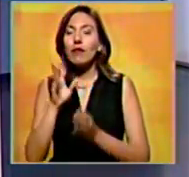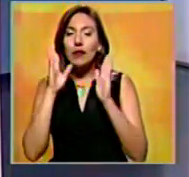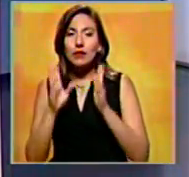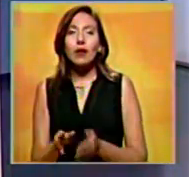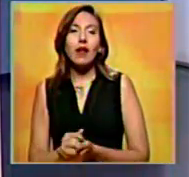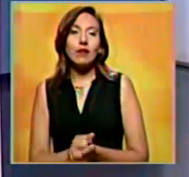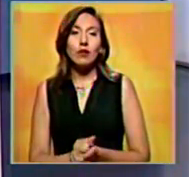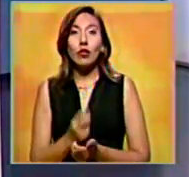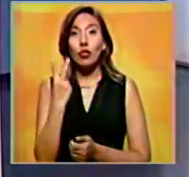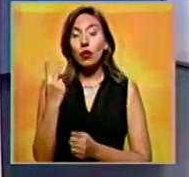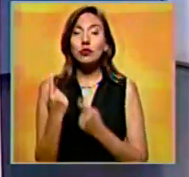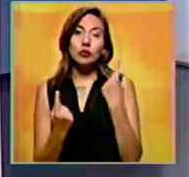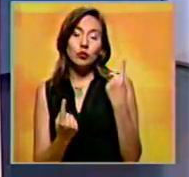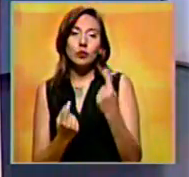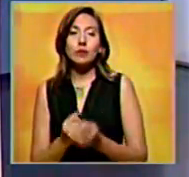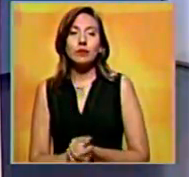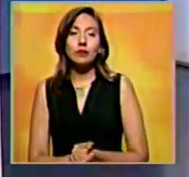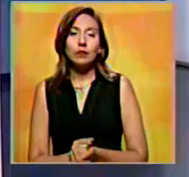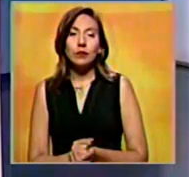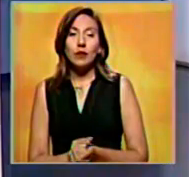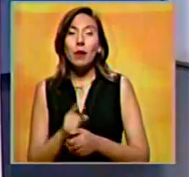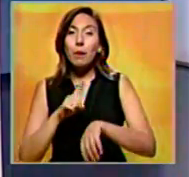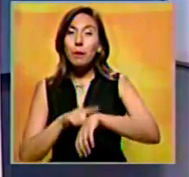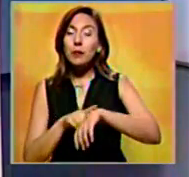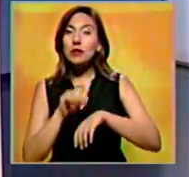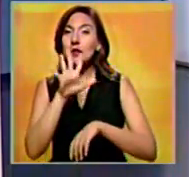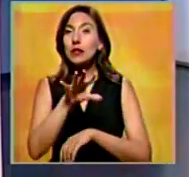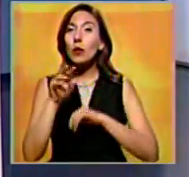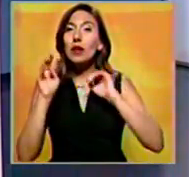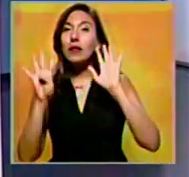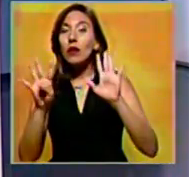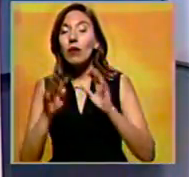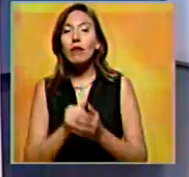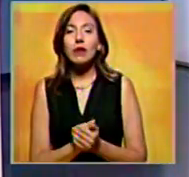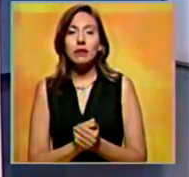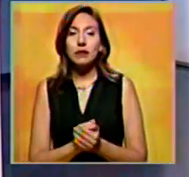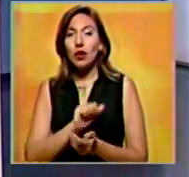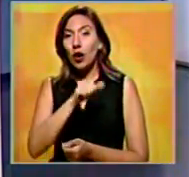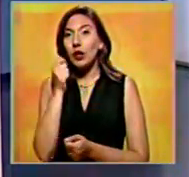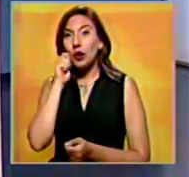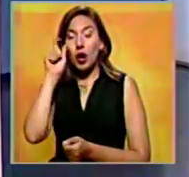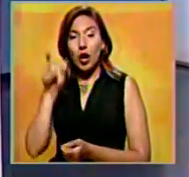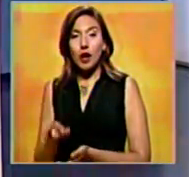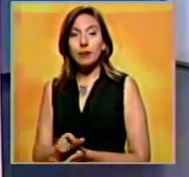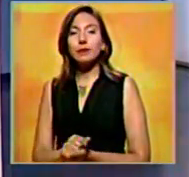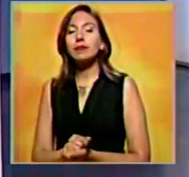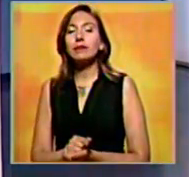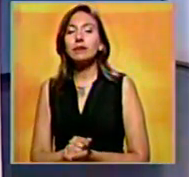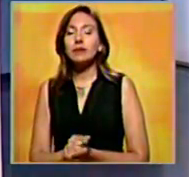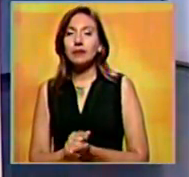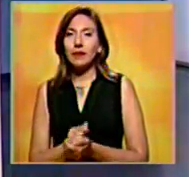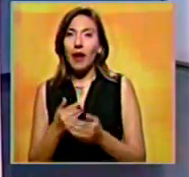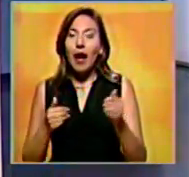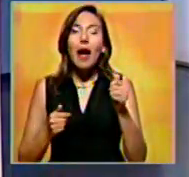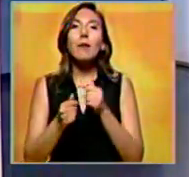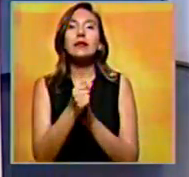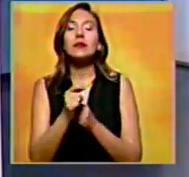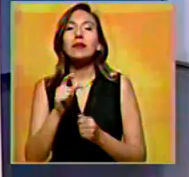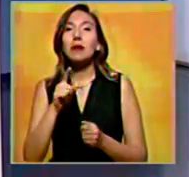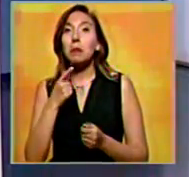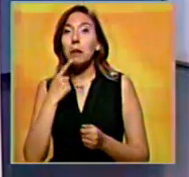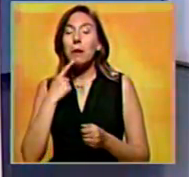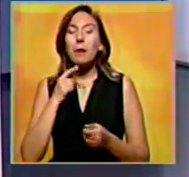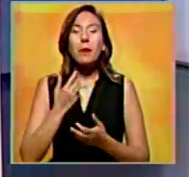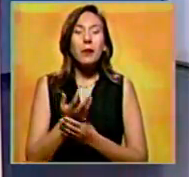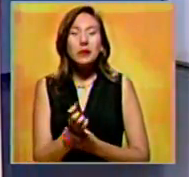Viena 2-1. El criollo ingresó al minuto 59. En tanto, el criollo José Salomón Rondón reapareció tras recuperarse la lesión en el pie